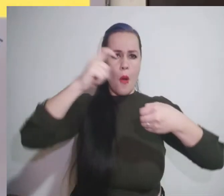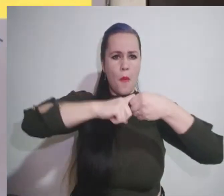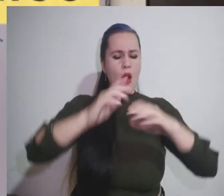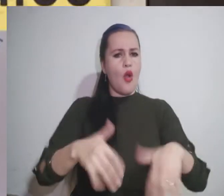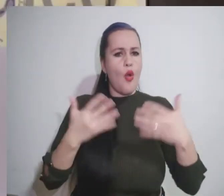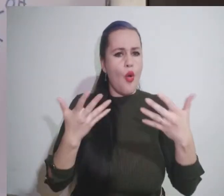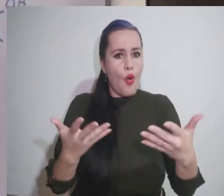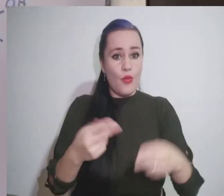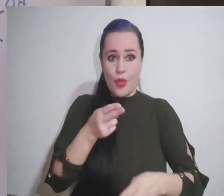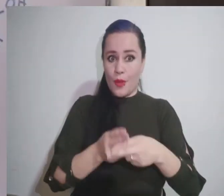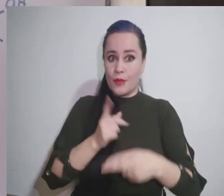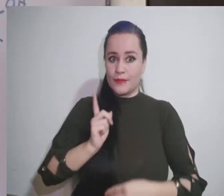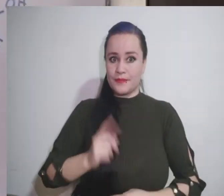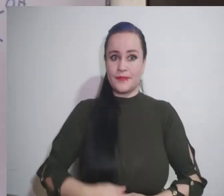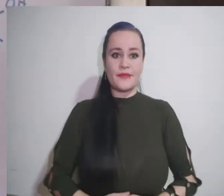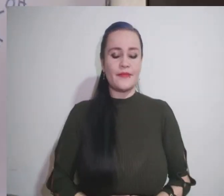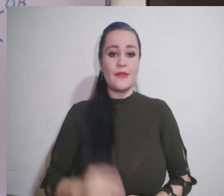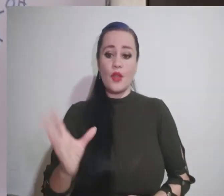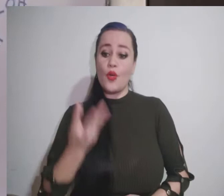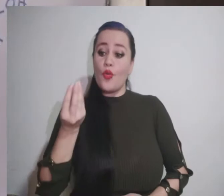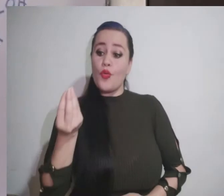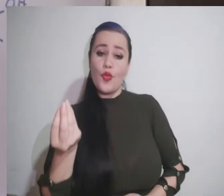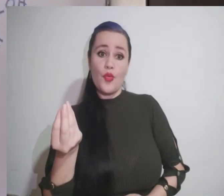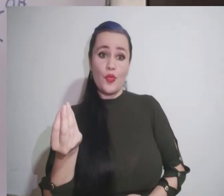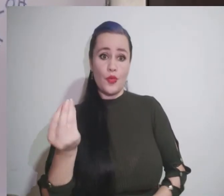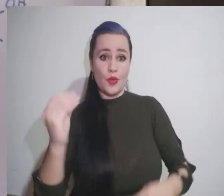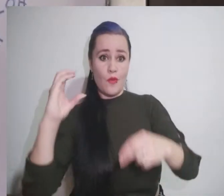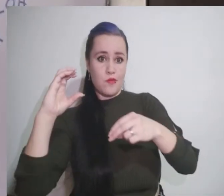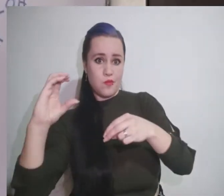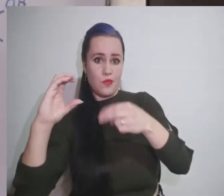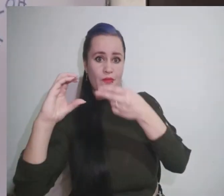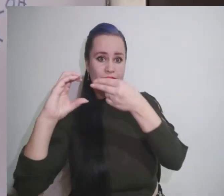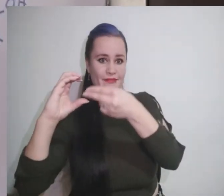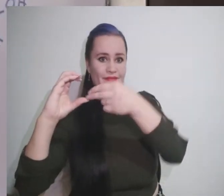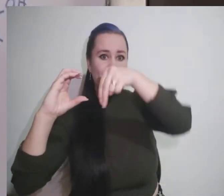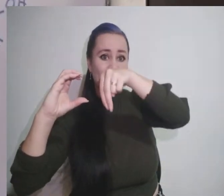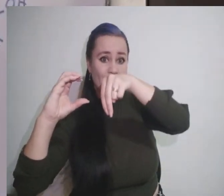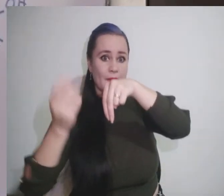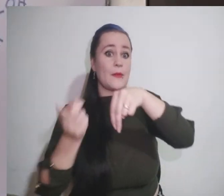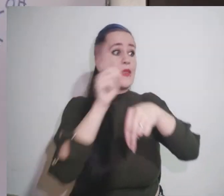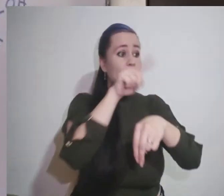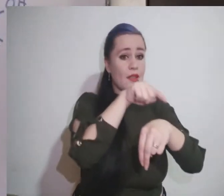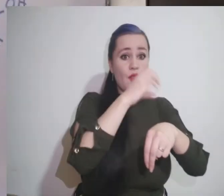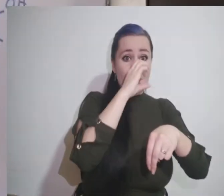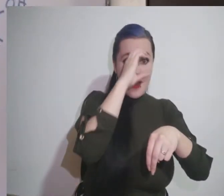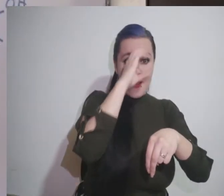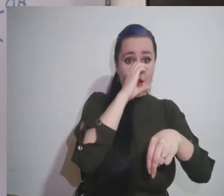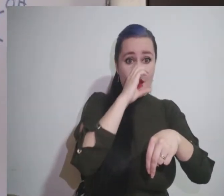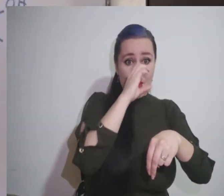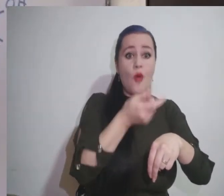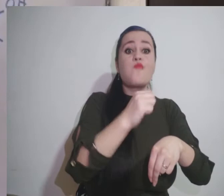enlace peptídico se da entre el grupo amino y el grupo carboxilo de diferentes aminoácidos. Aquí tenemos